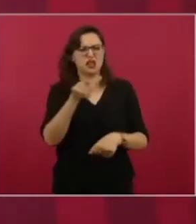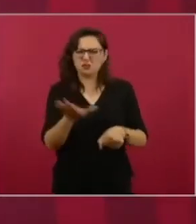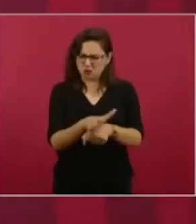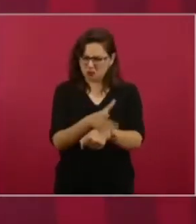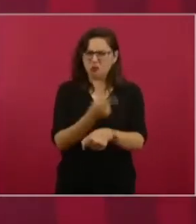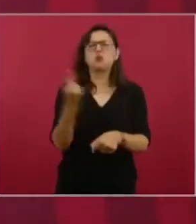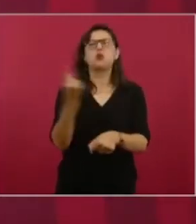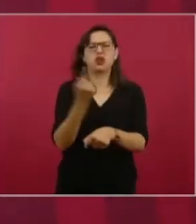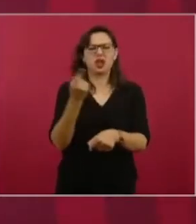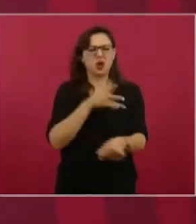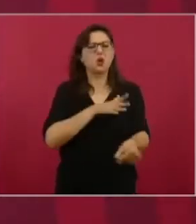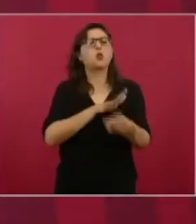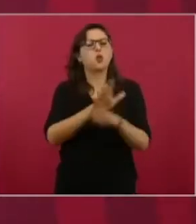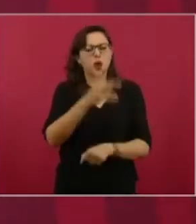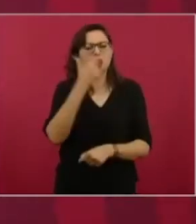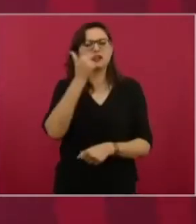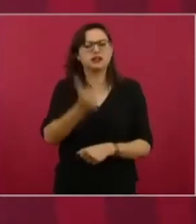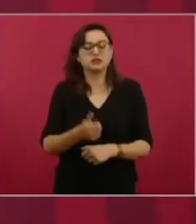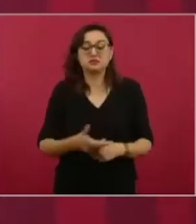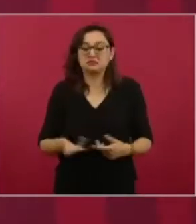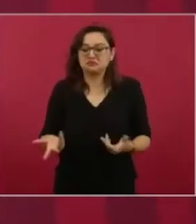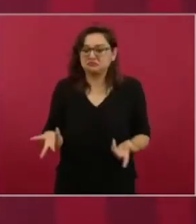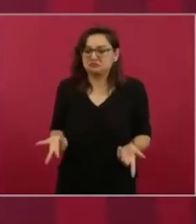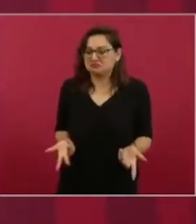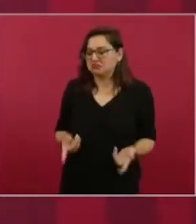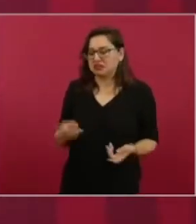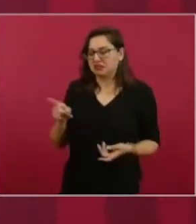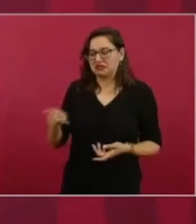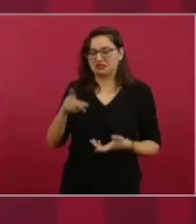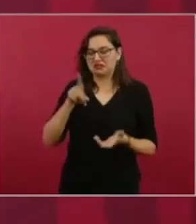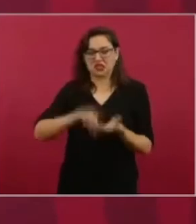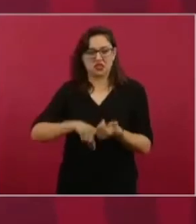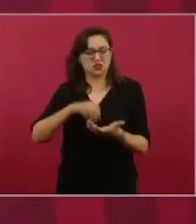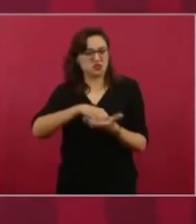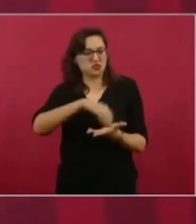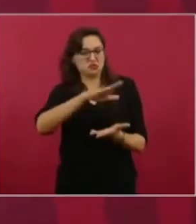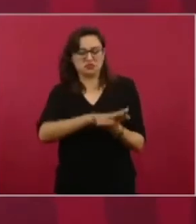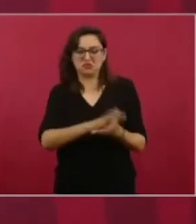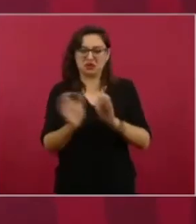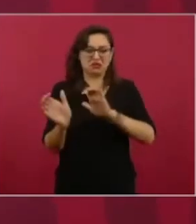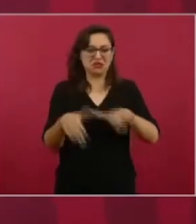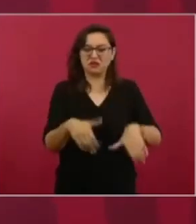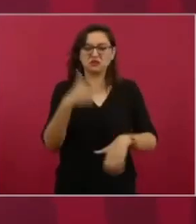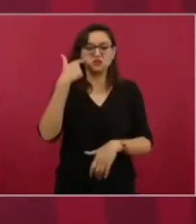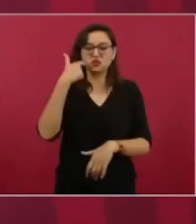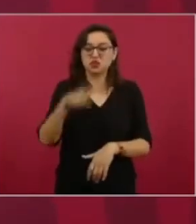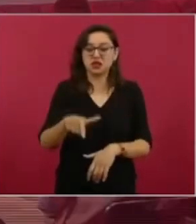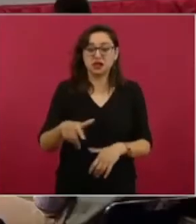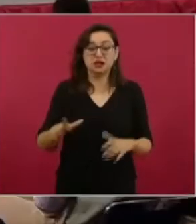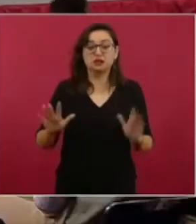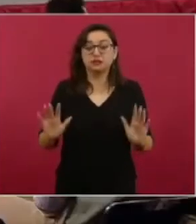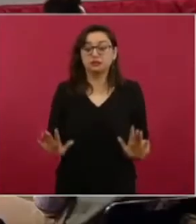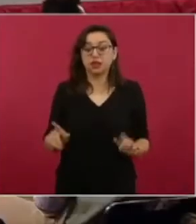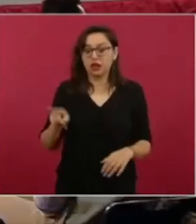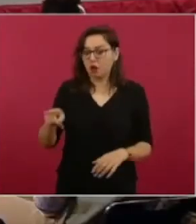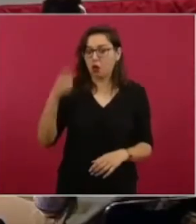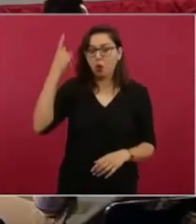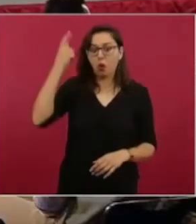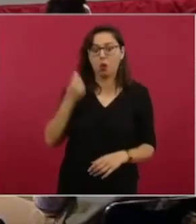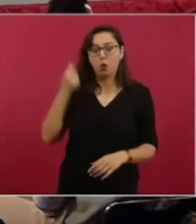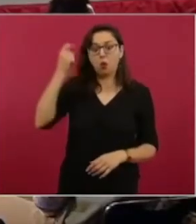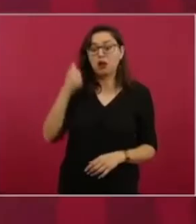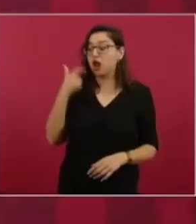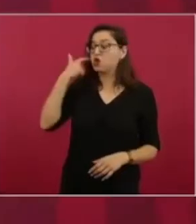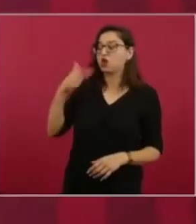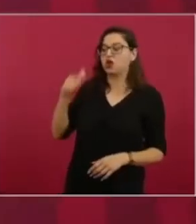que lo hubiera hecho ya partícipe del seguro, para lo cual se podría tener el seguimiento. No es no querer jubilarlo, sino